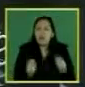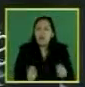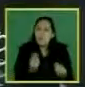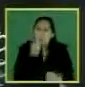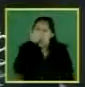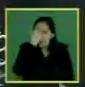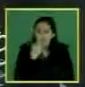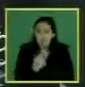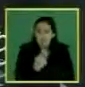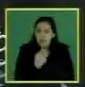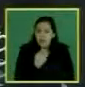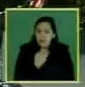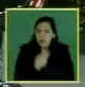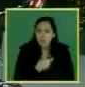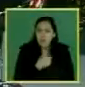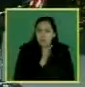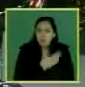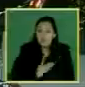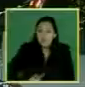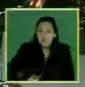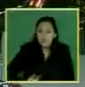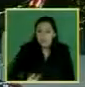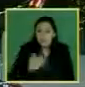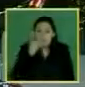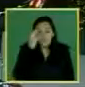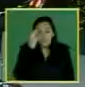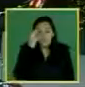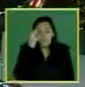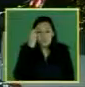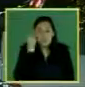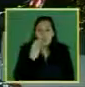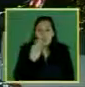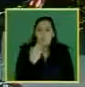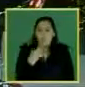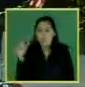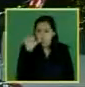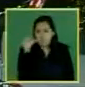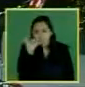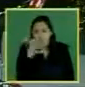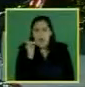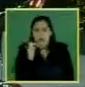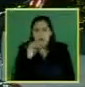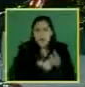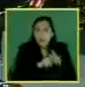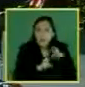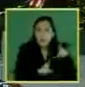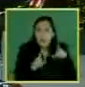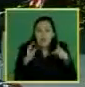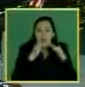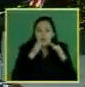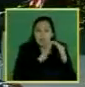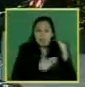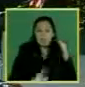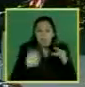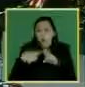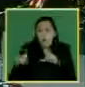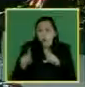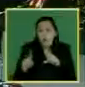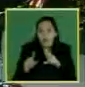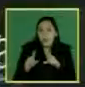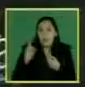que proyecta el presidente de la República? ¿Es de un borrachín que tiene una mujer en Miraflores y otra mujer en la